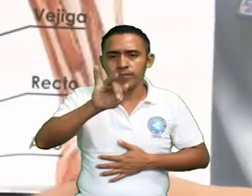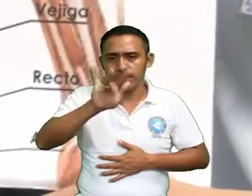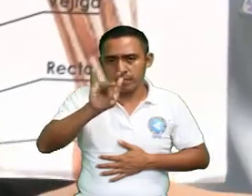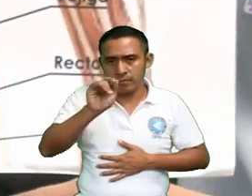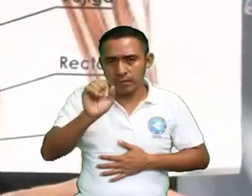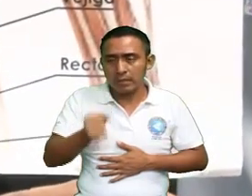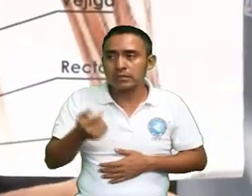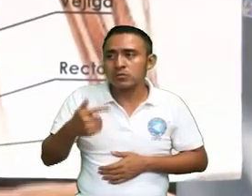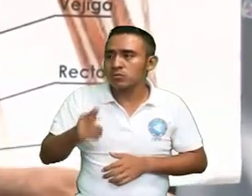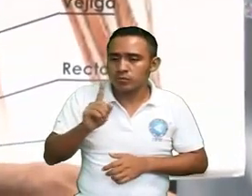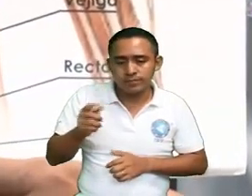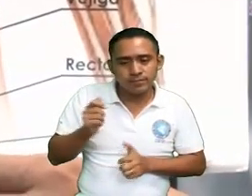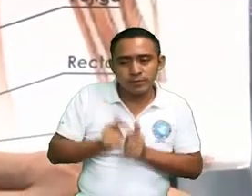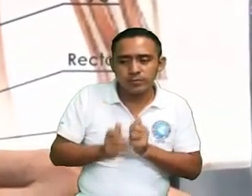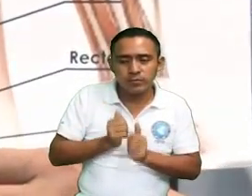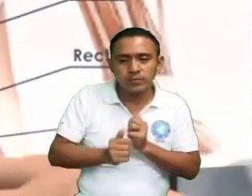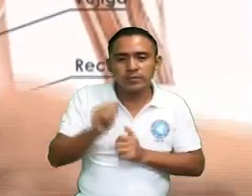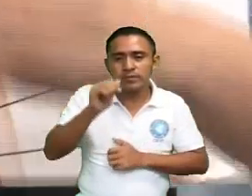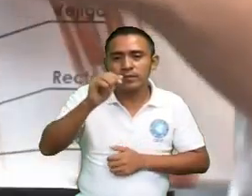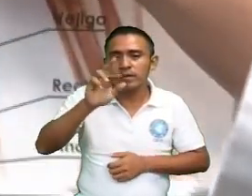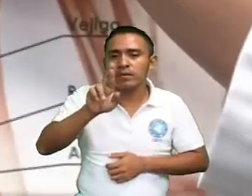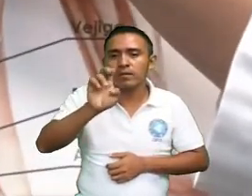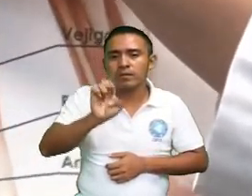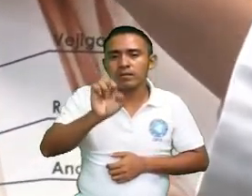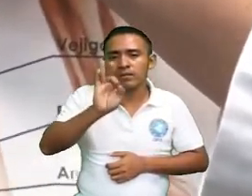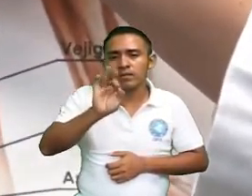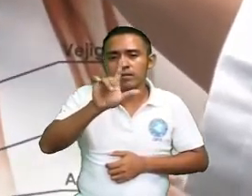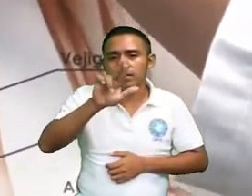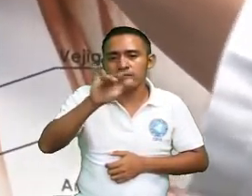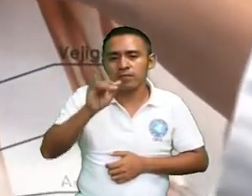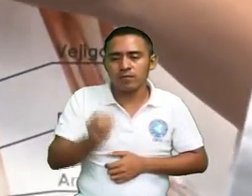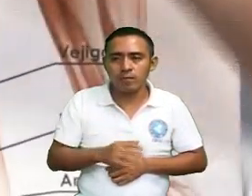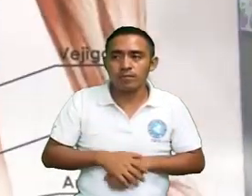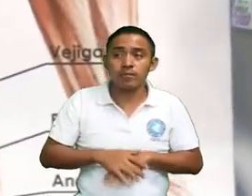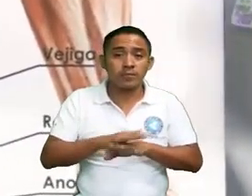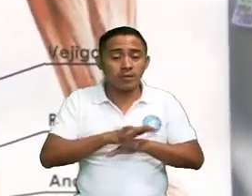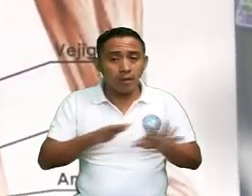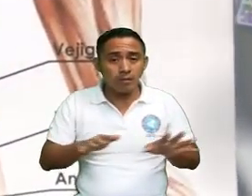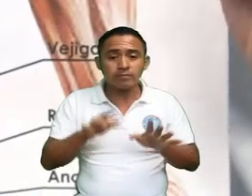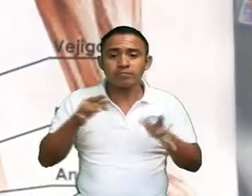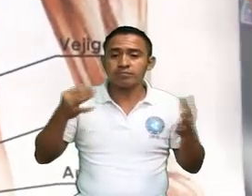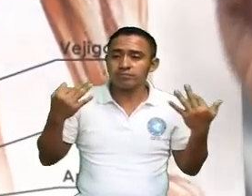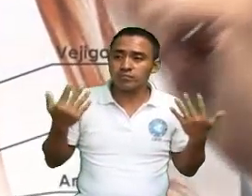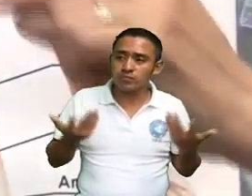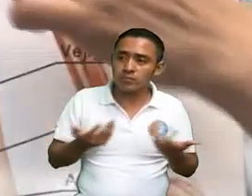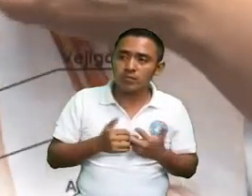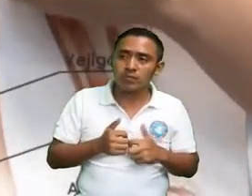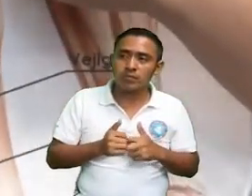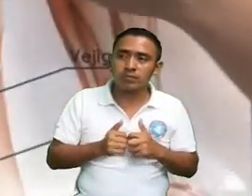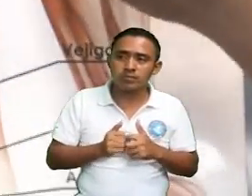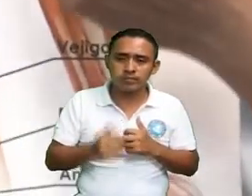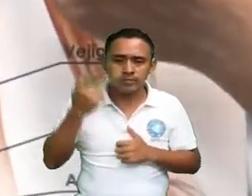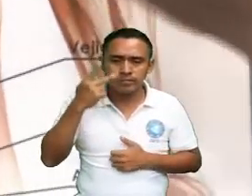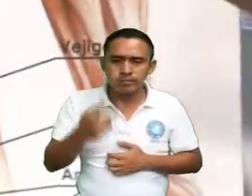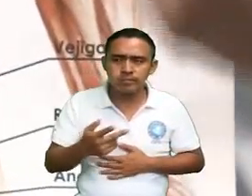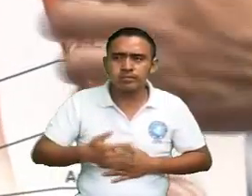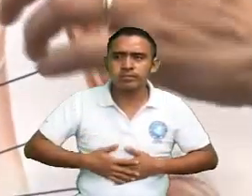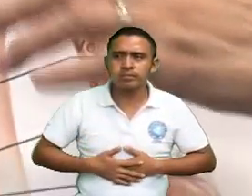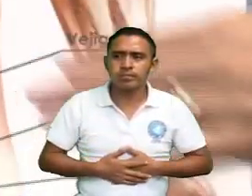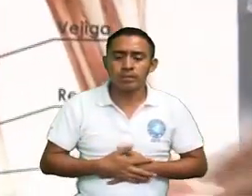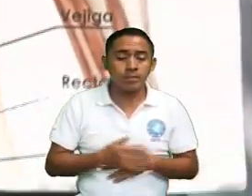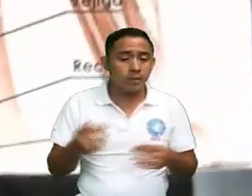un reflujo gastroesofágico, ¿ya? Entonces, esto vence de tal forma que imagínense cómo será